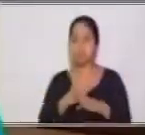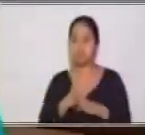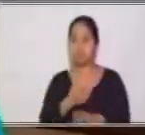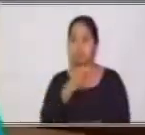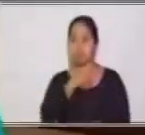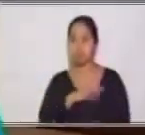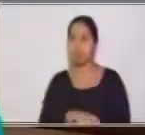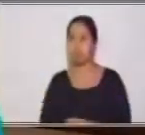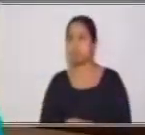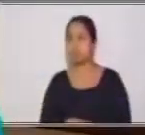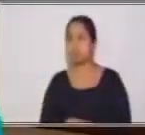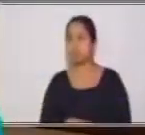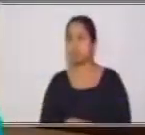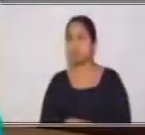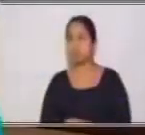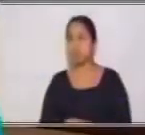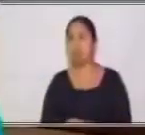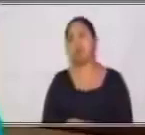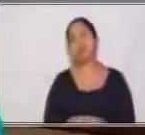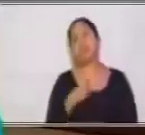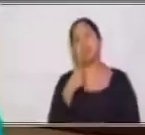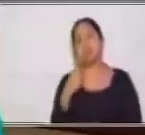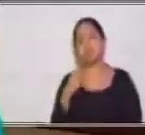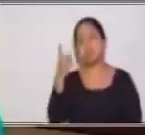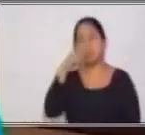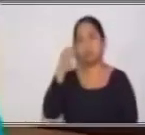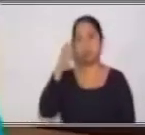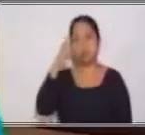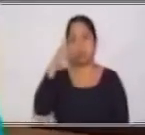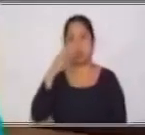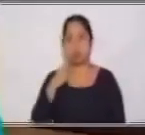a las siglas IGS,